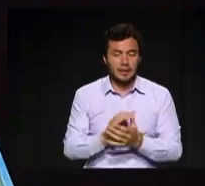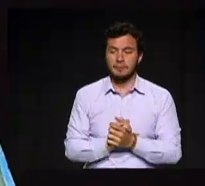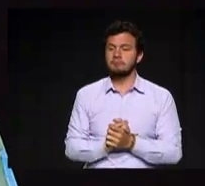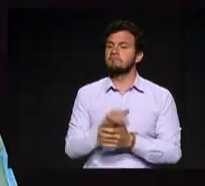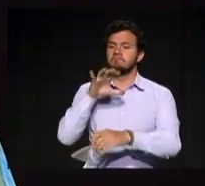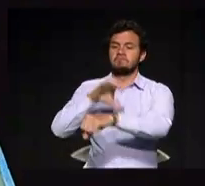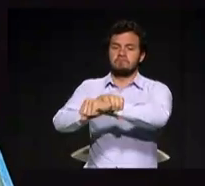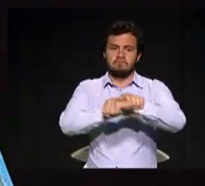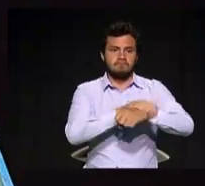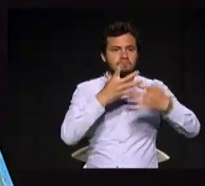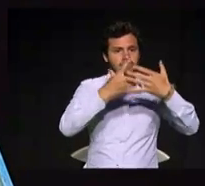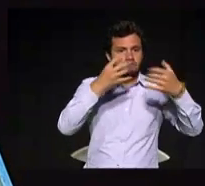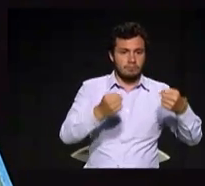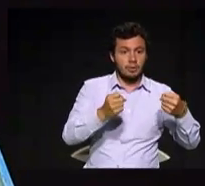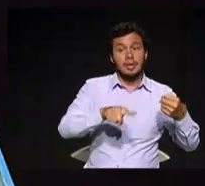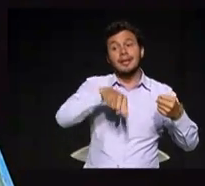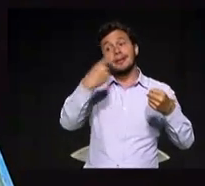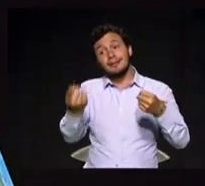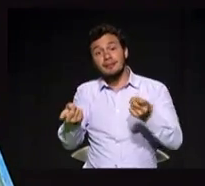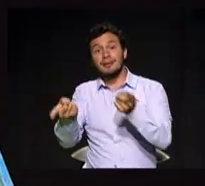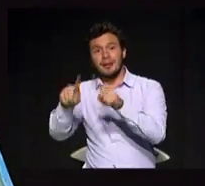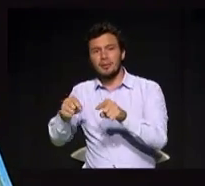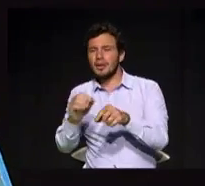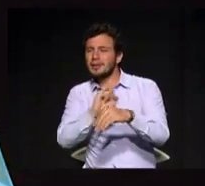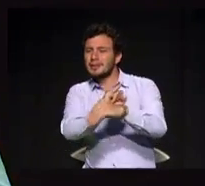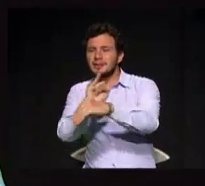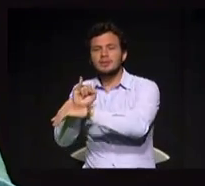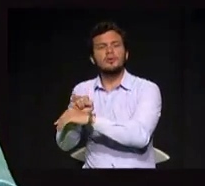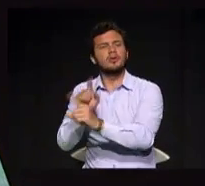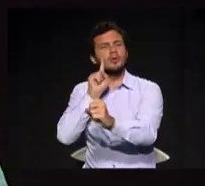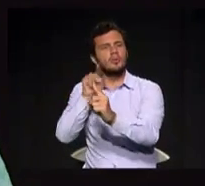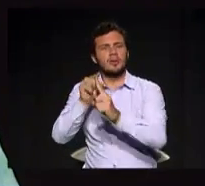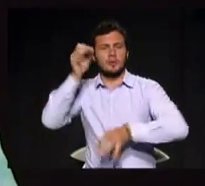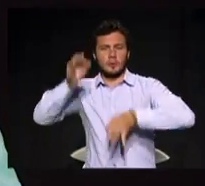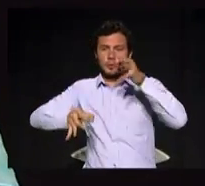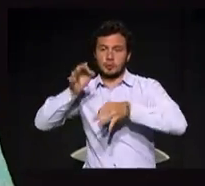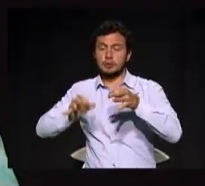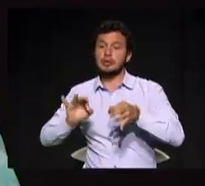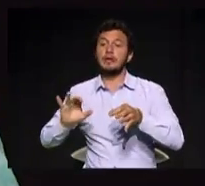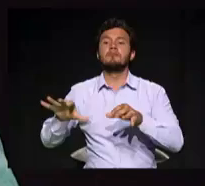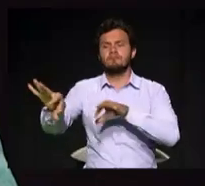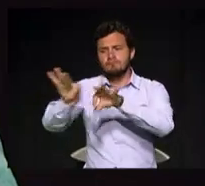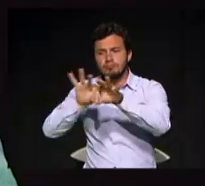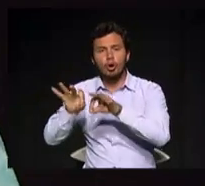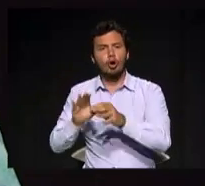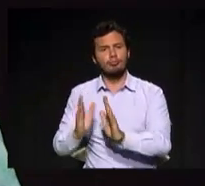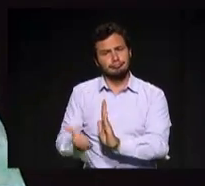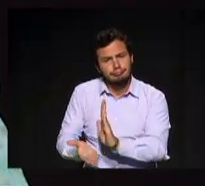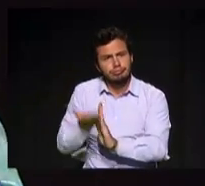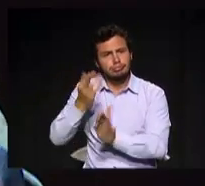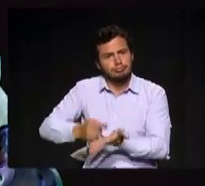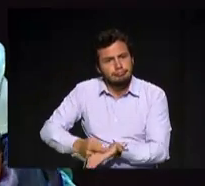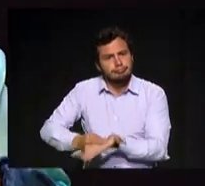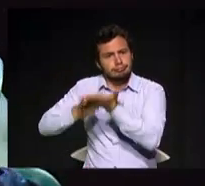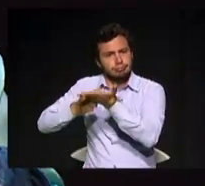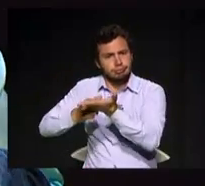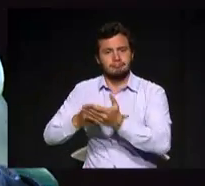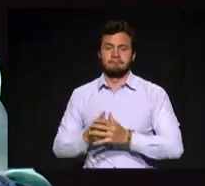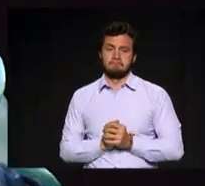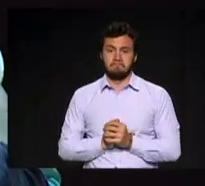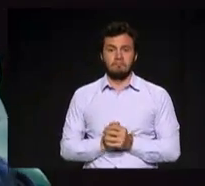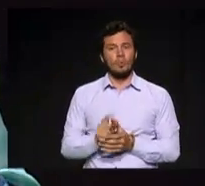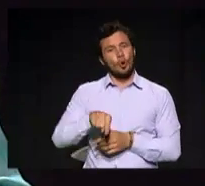relacionadas con todo el tema de justicia y resocialización en el segundo nivel en el del barrio hay que llevar